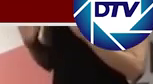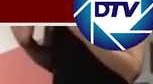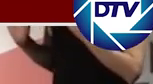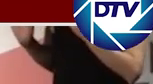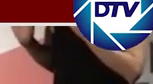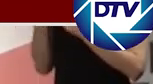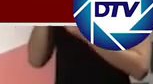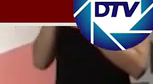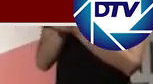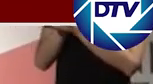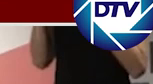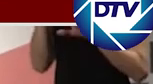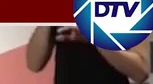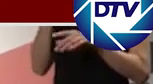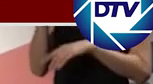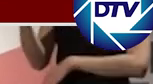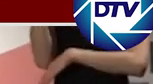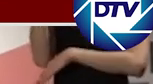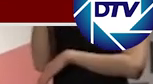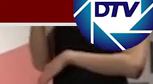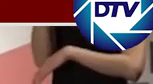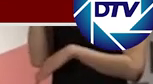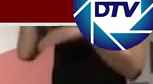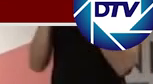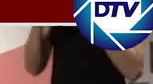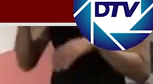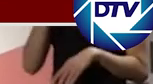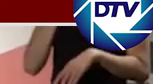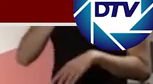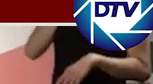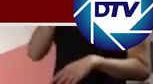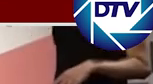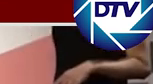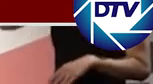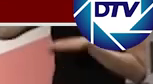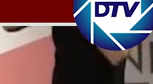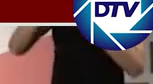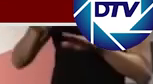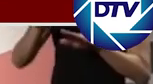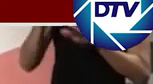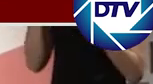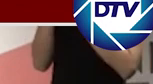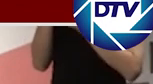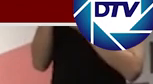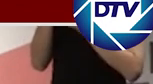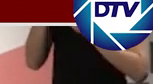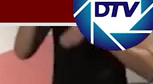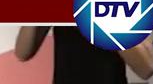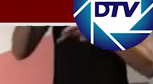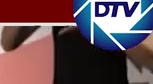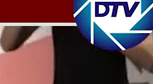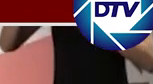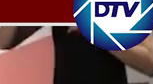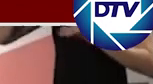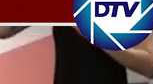desde luego, este gobierno no ha demostrado muchas cosas. Pero una sí, que tiene una capacidad de supervivencia